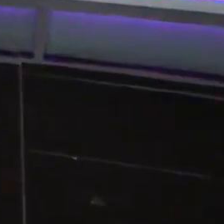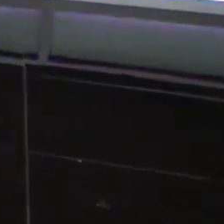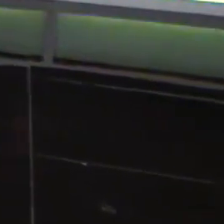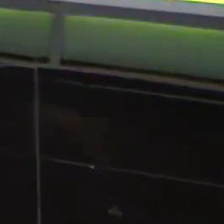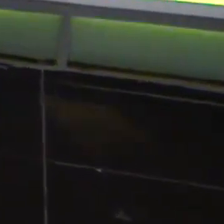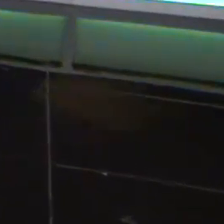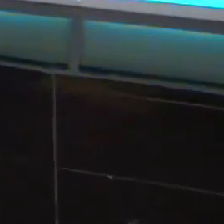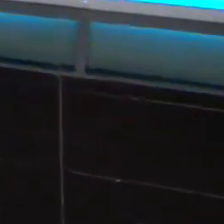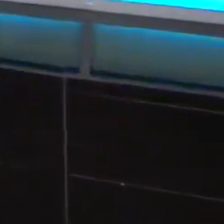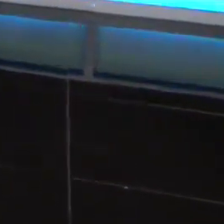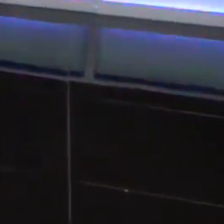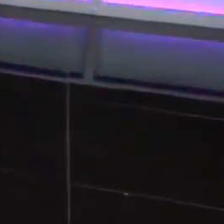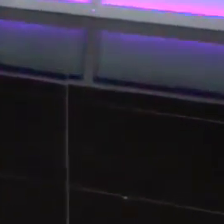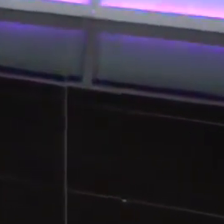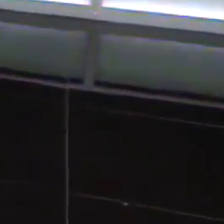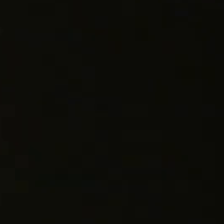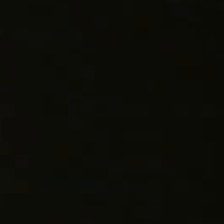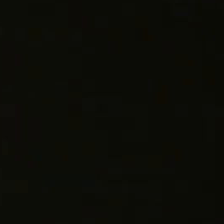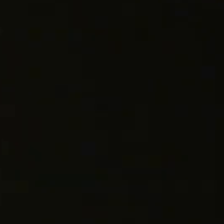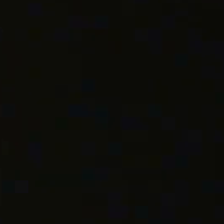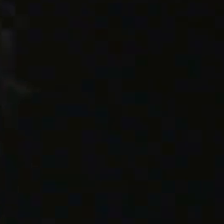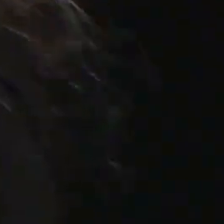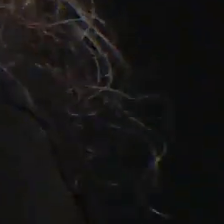Humano, humano animal.